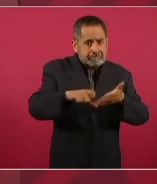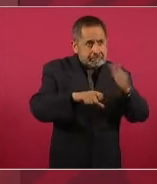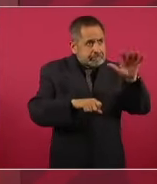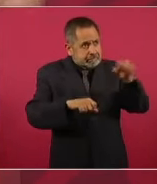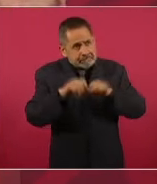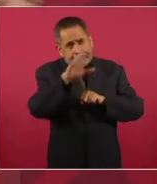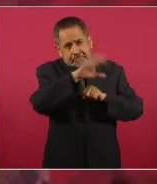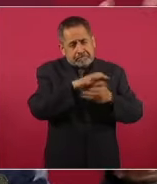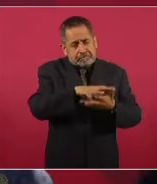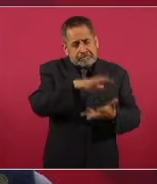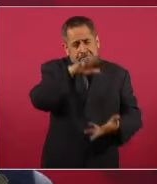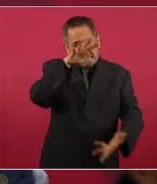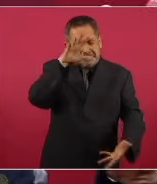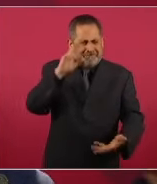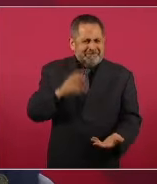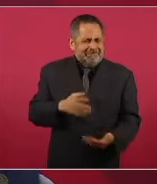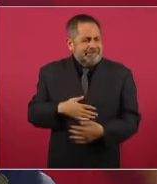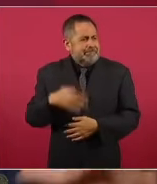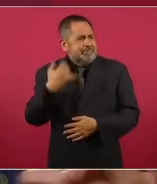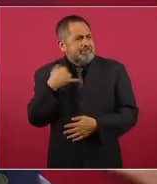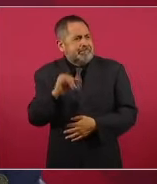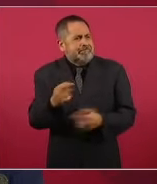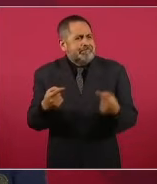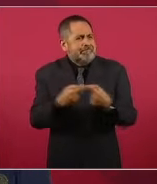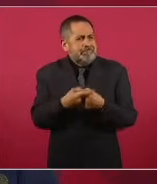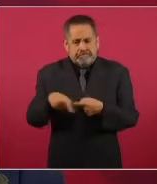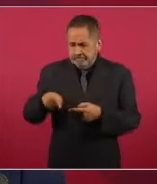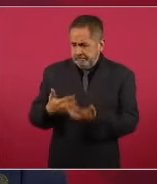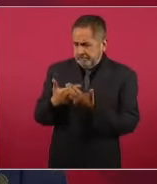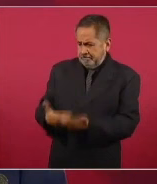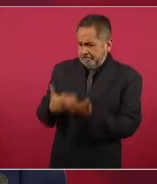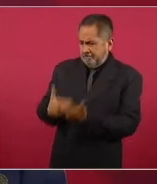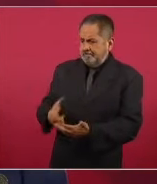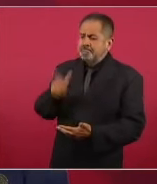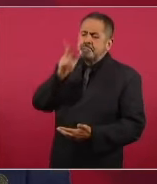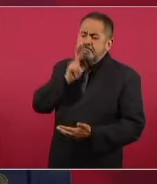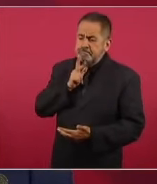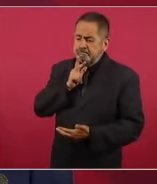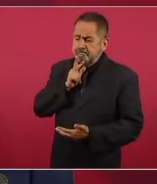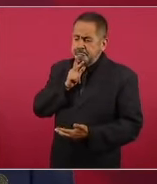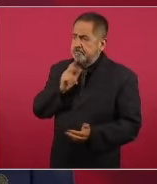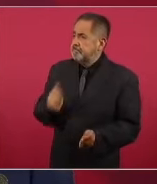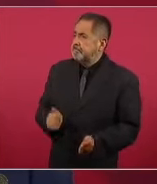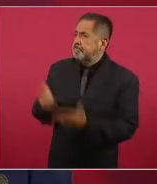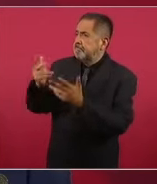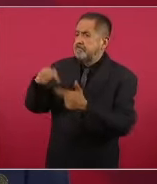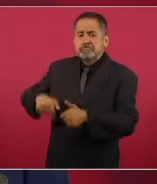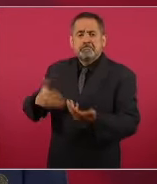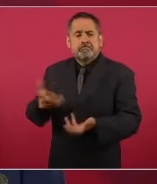Una contradicción, una paradoja, una gran irresponsabilidad.